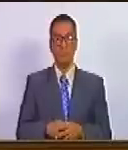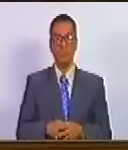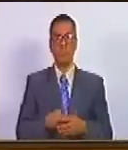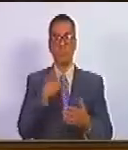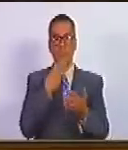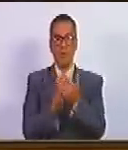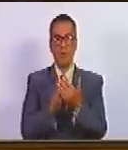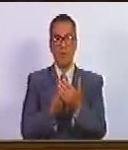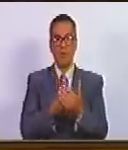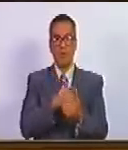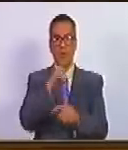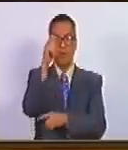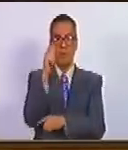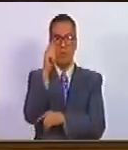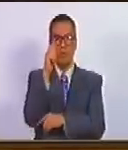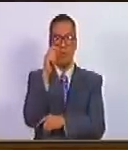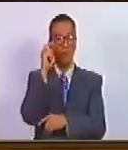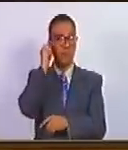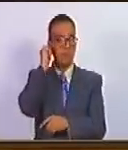Muchísimas gracias, querido diputado.